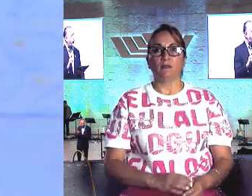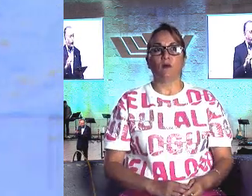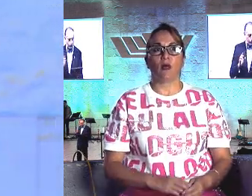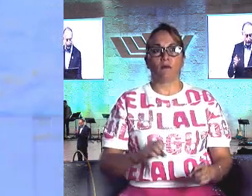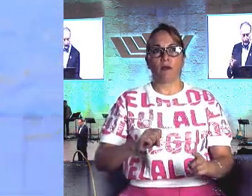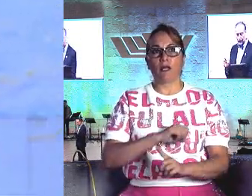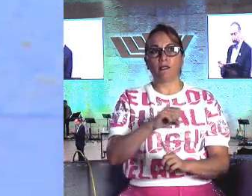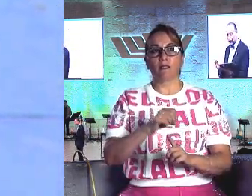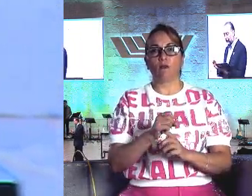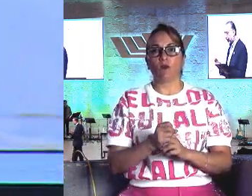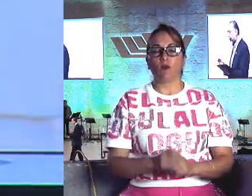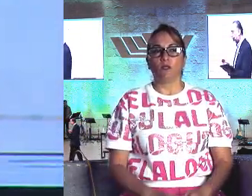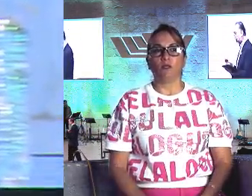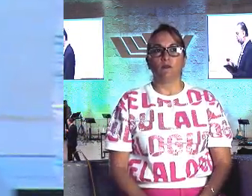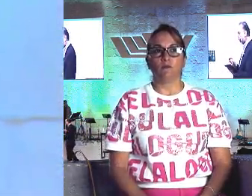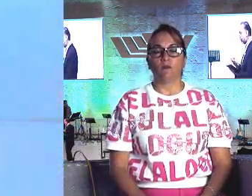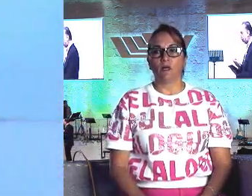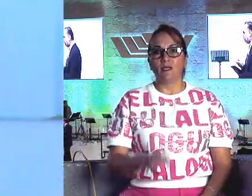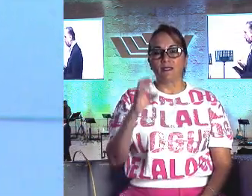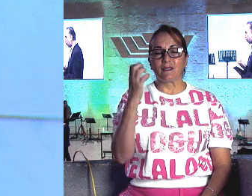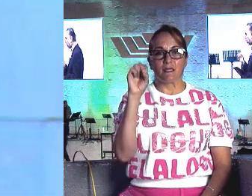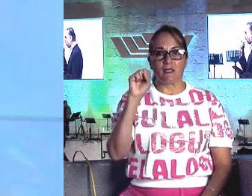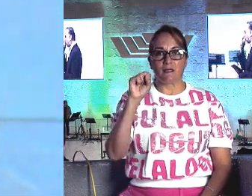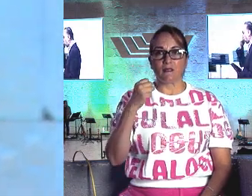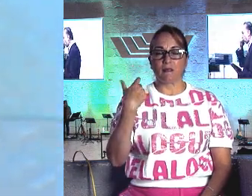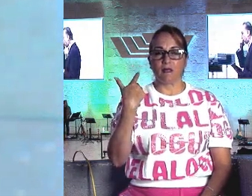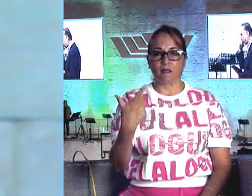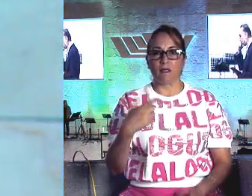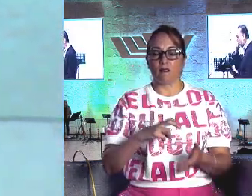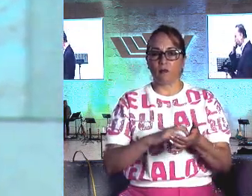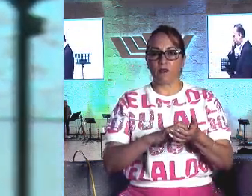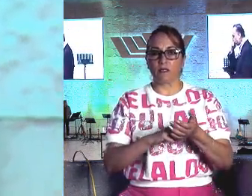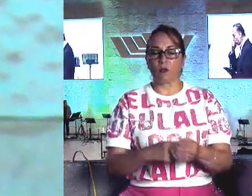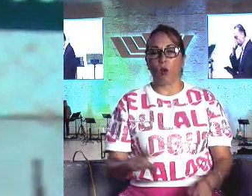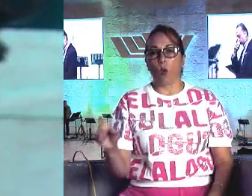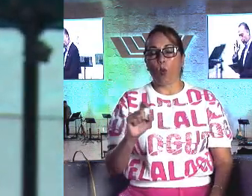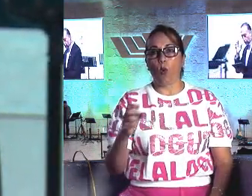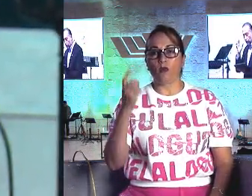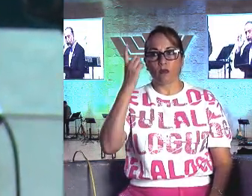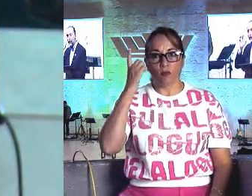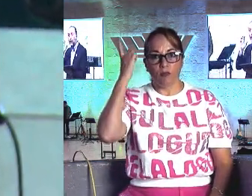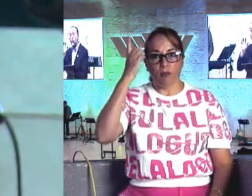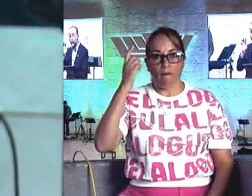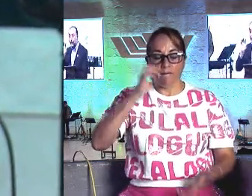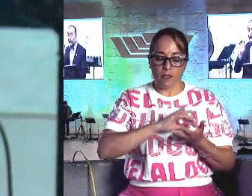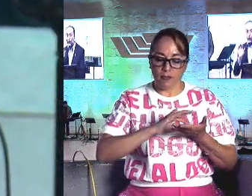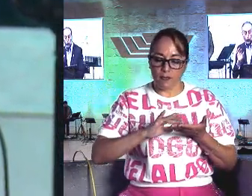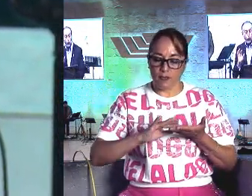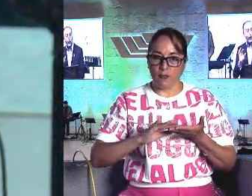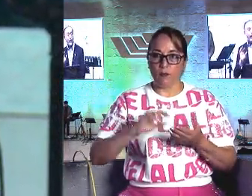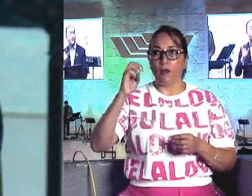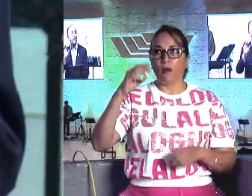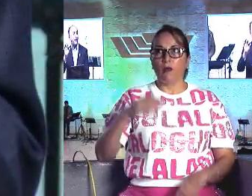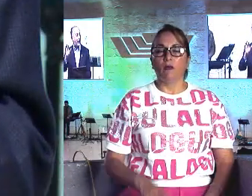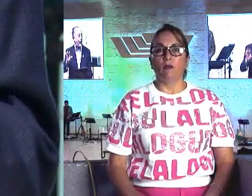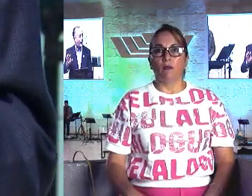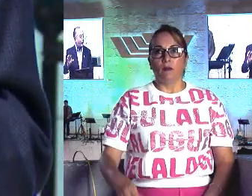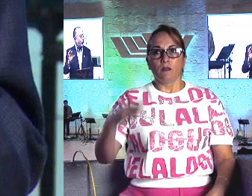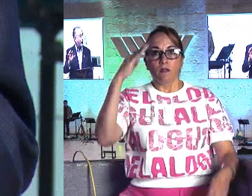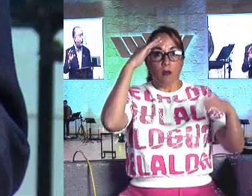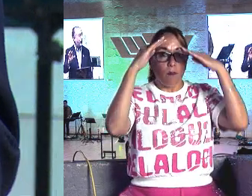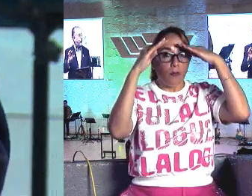versículo 67. Fíjate, cuando David escribe esto, lo que tiene en mente, y esto es lo que él enseña a